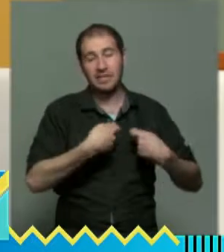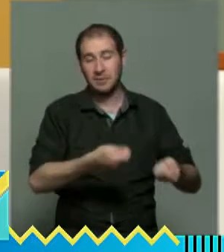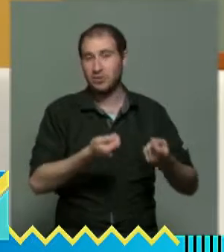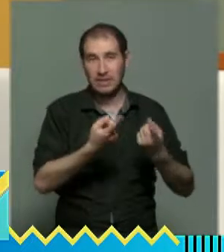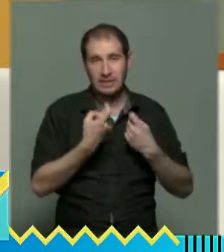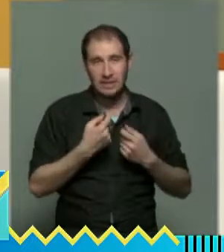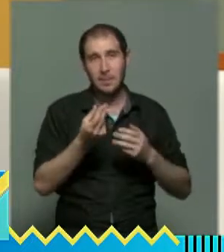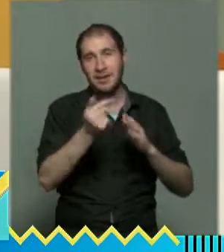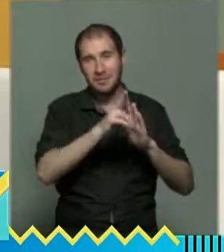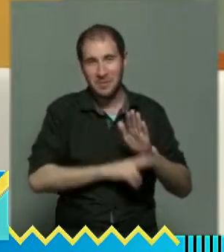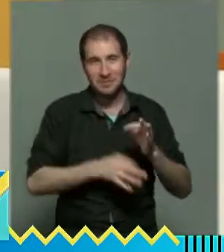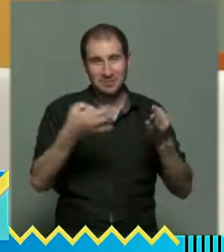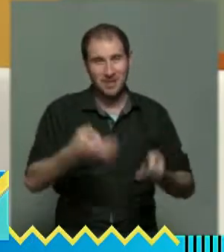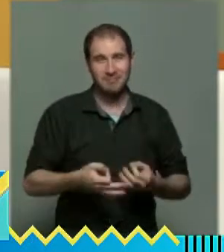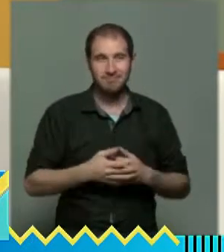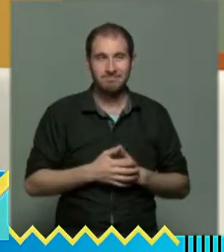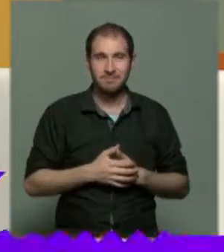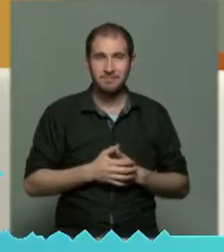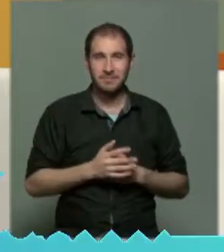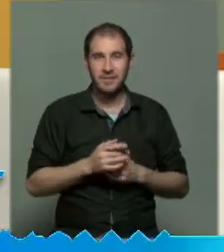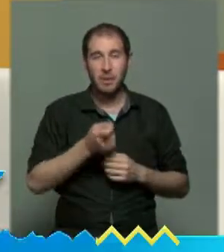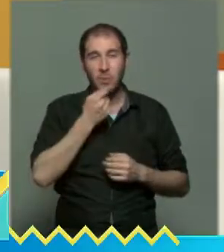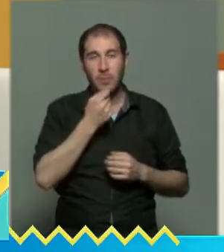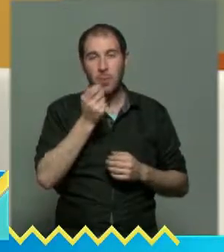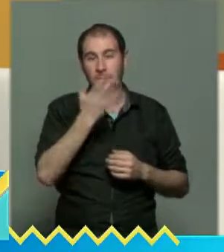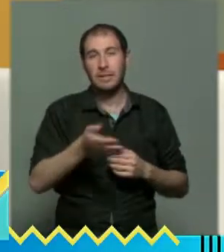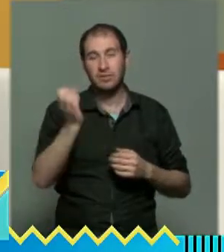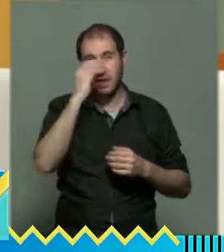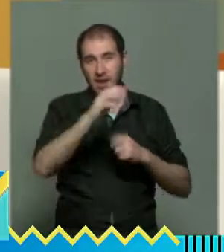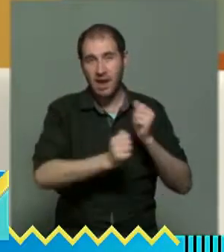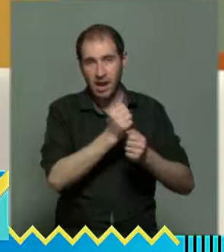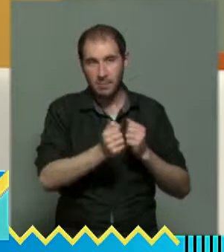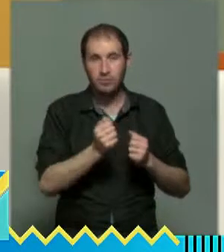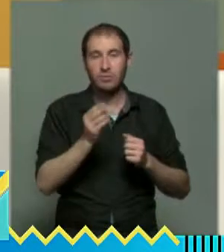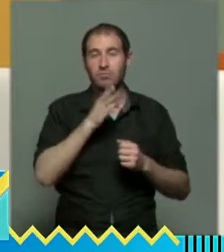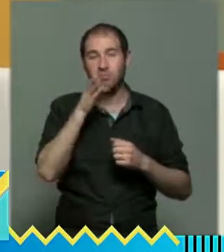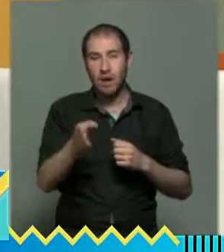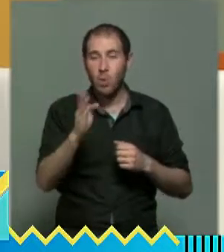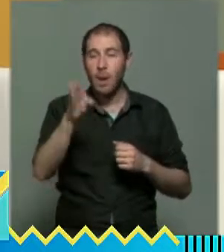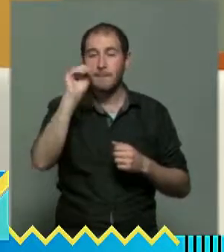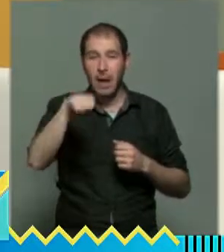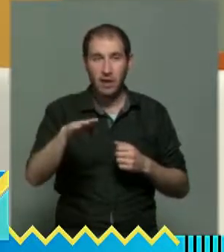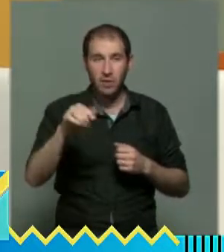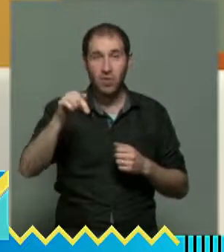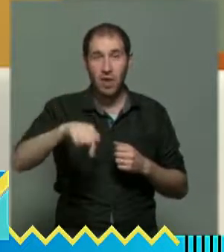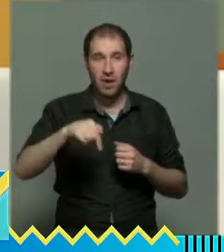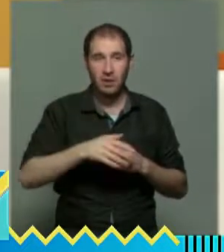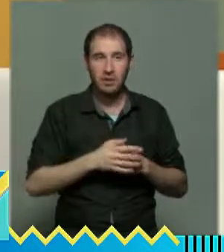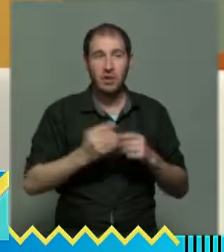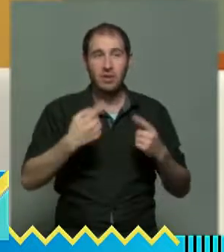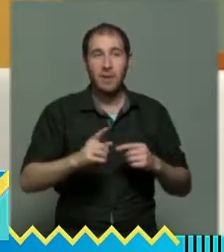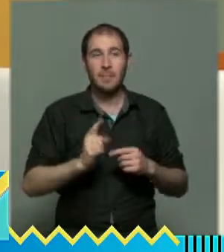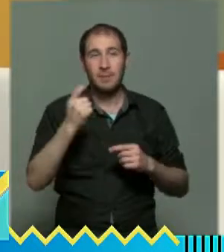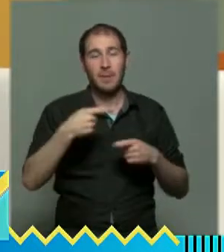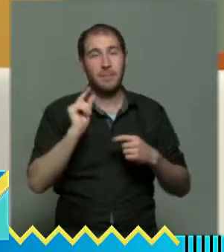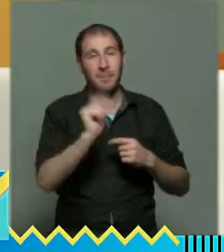financiamiento, presupuesto adecuado. Y si un productor, sobre todo pequeño, va a un banco, en este momento primero creo que no le da